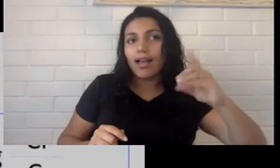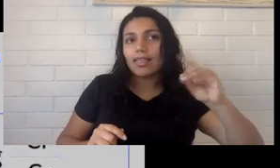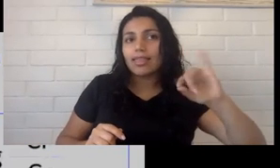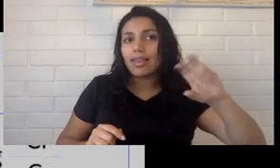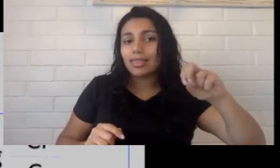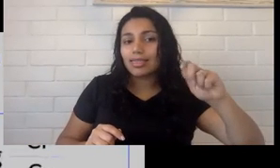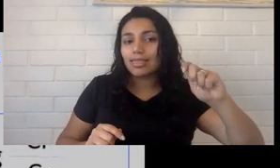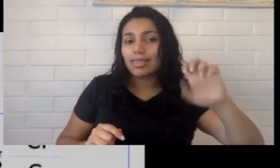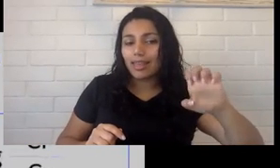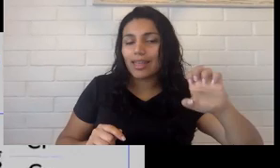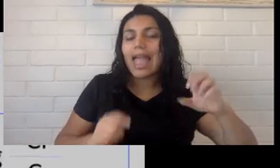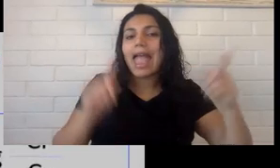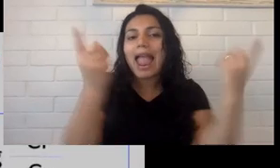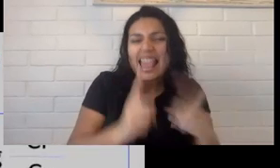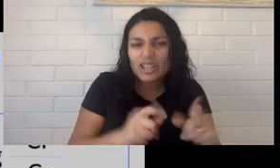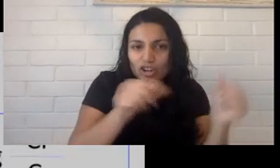Finalmente,